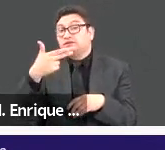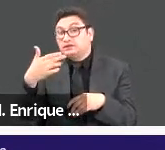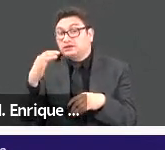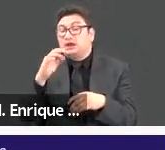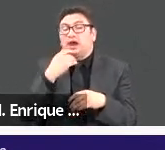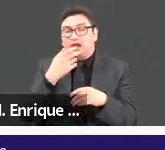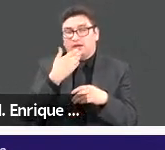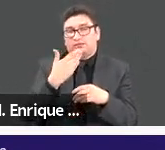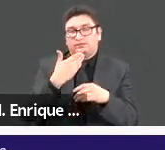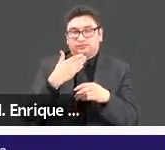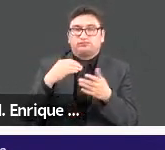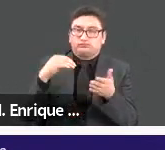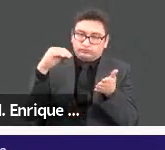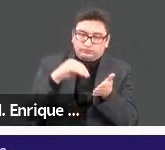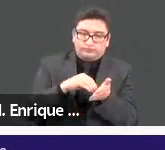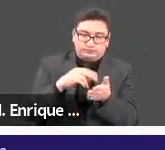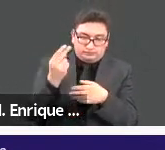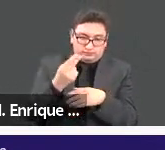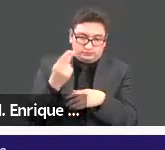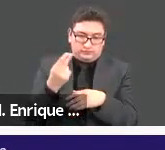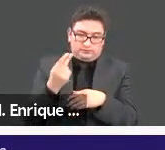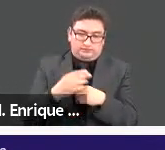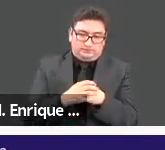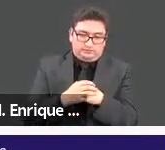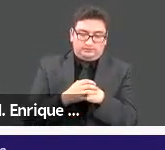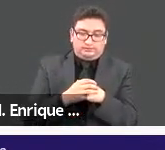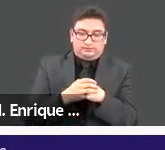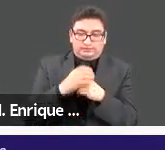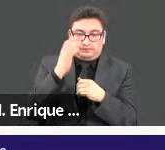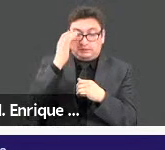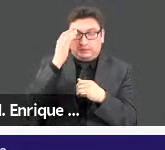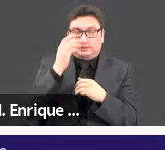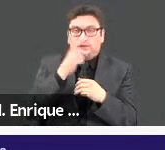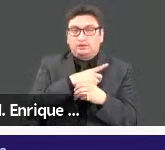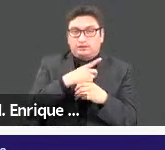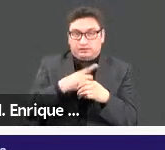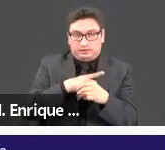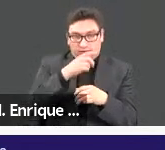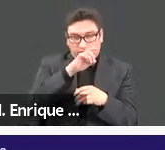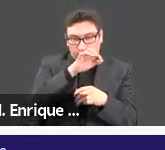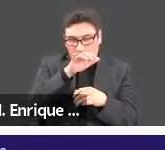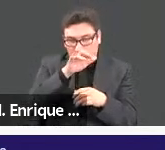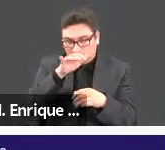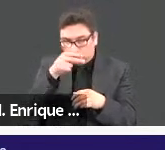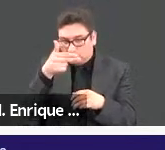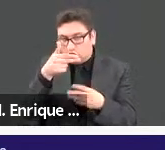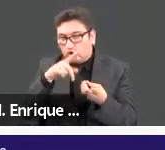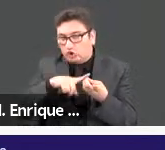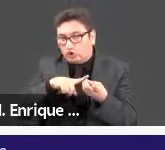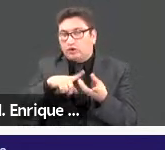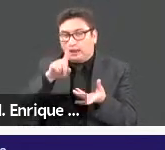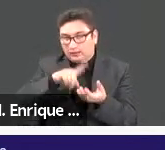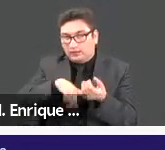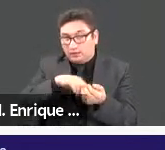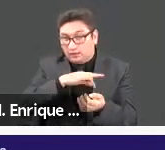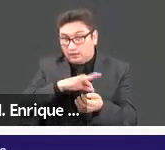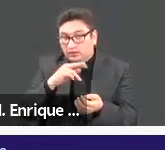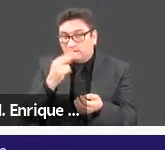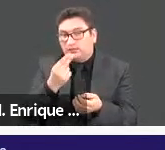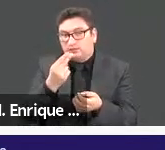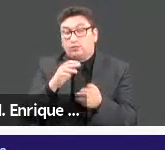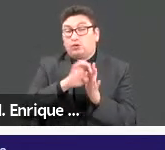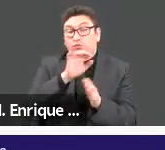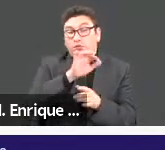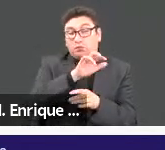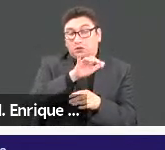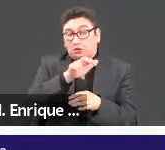Entonces hay que colocar precisamente la H donde corresponde. Si no colocamos la H,